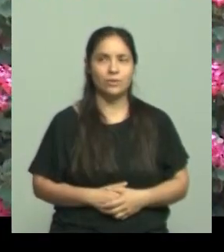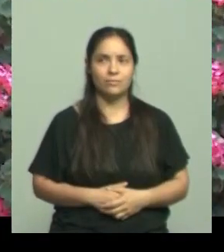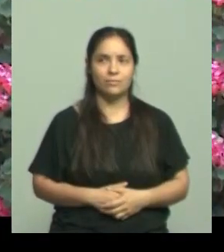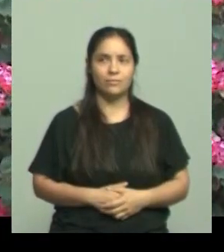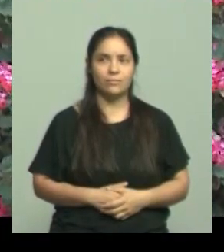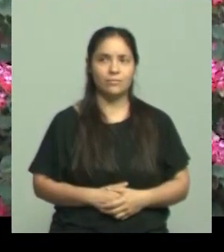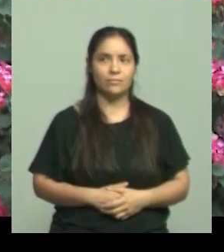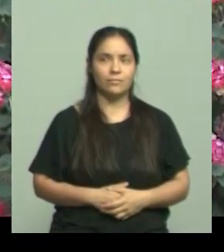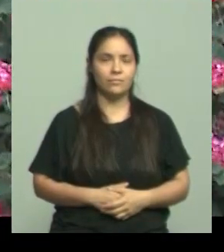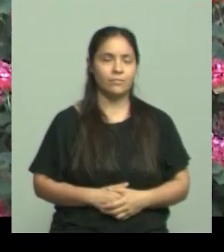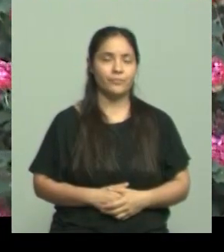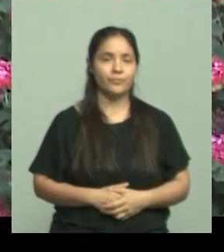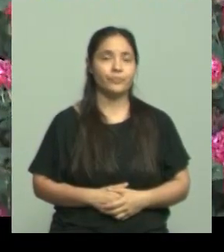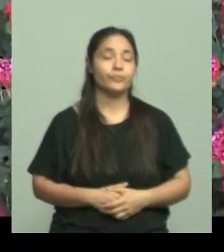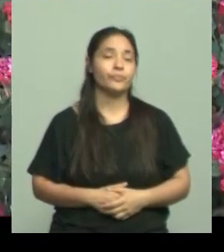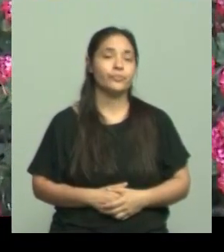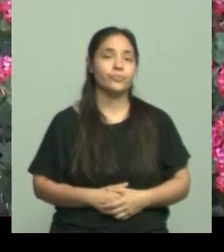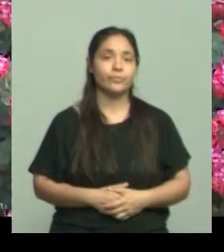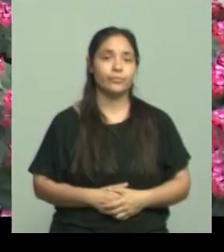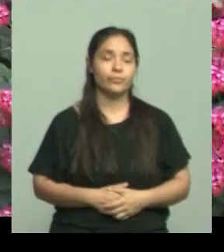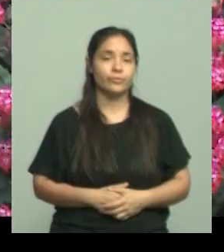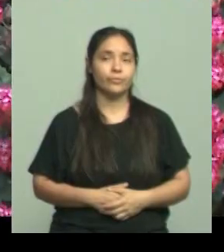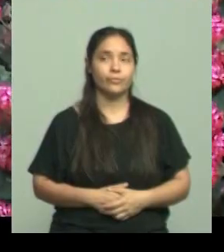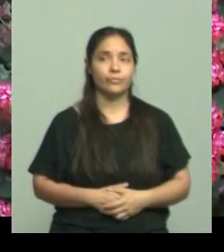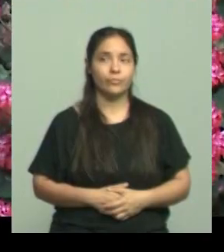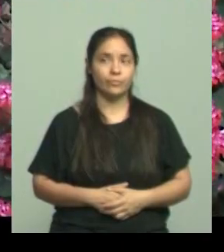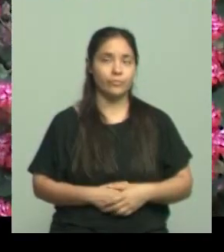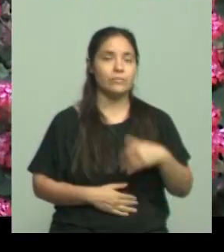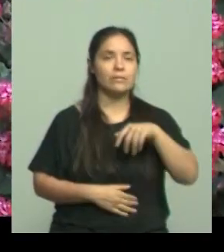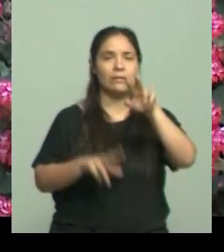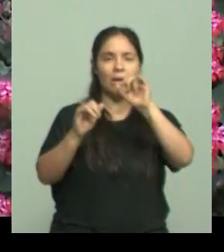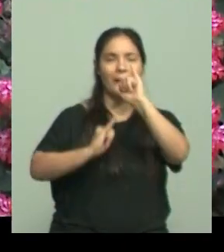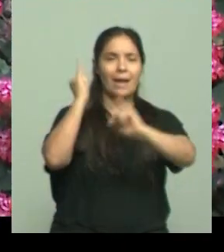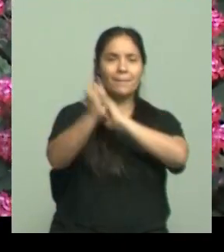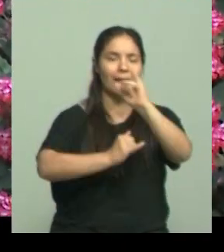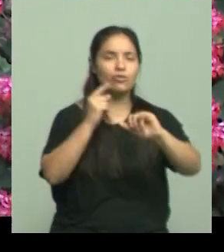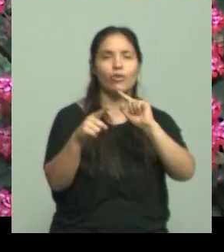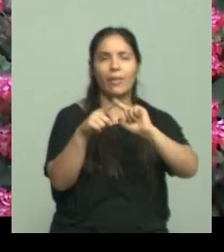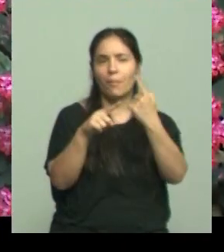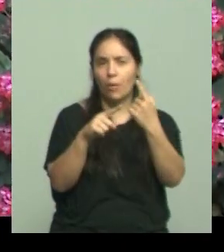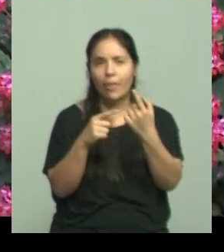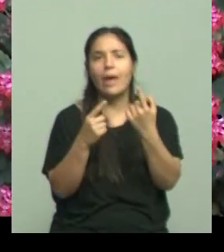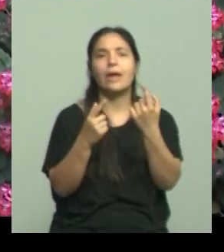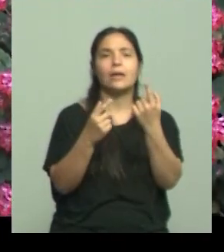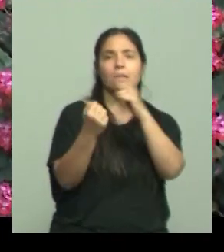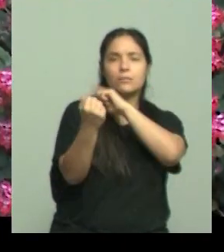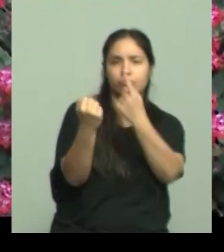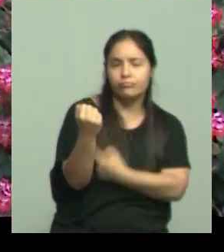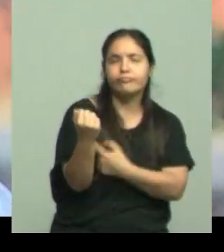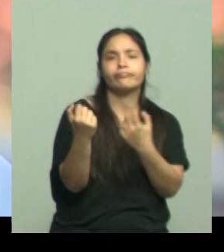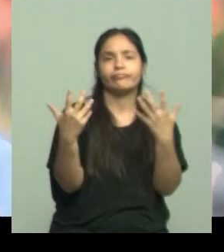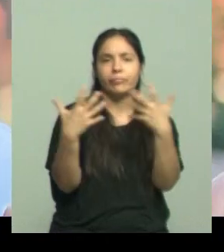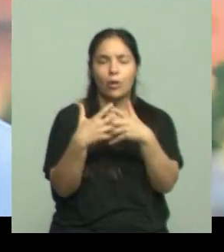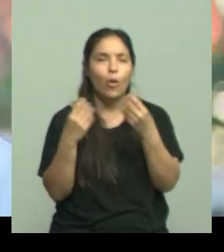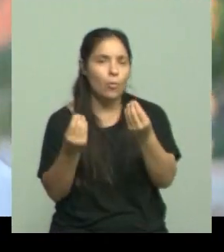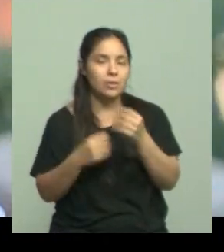siendo? En cierta forma, digamos. Tomando tu explicación de cómo es el poder y los medios de comunicación. Claro, claro. Sí, hay un